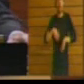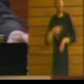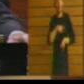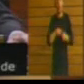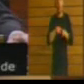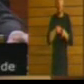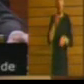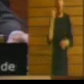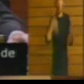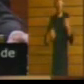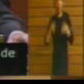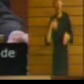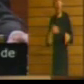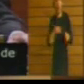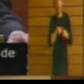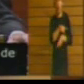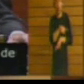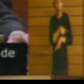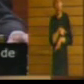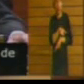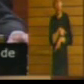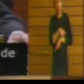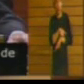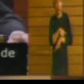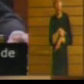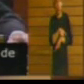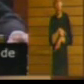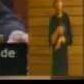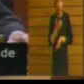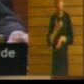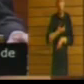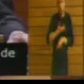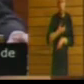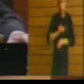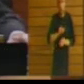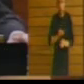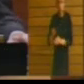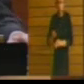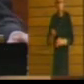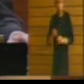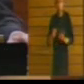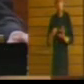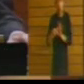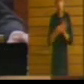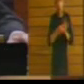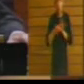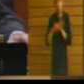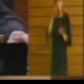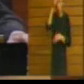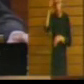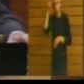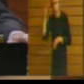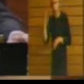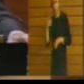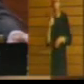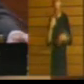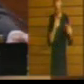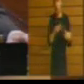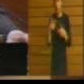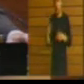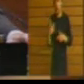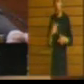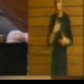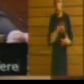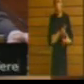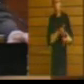de comportamientos, de ayuntamientos, de mancomunidades, de departamentos